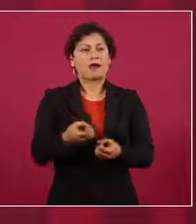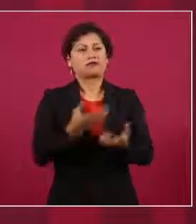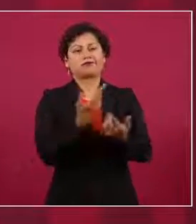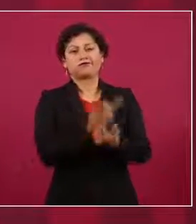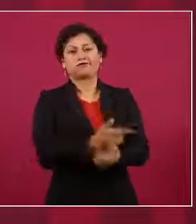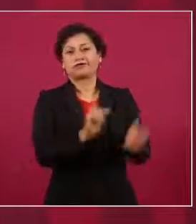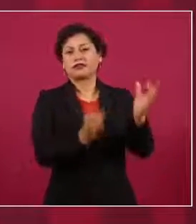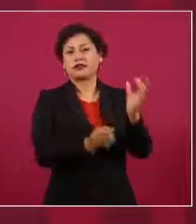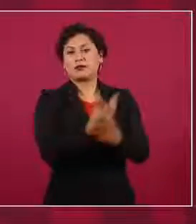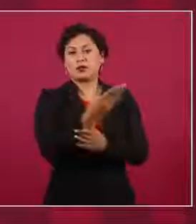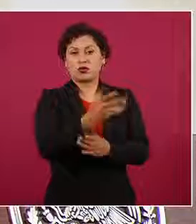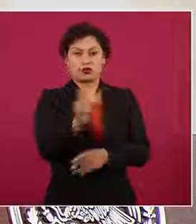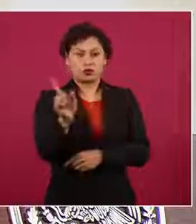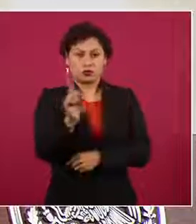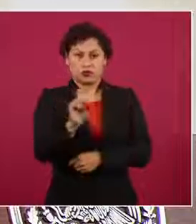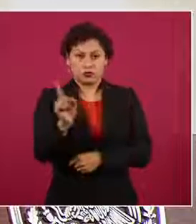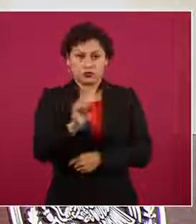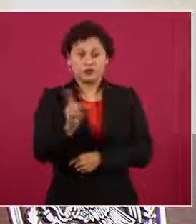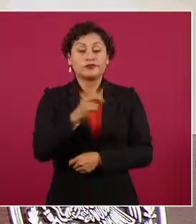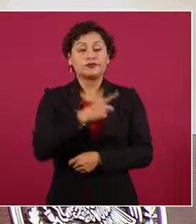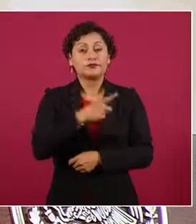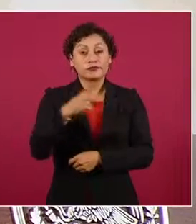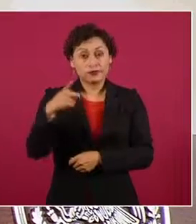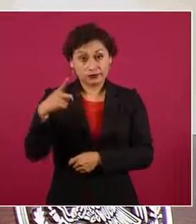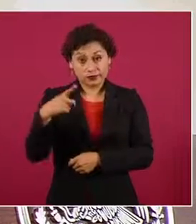es que esté